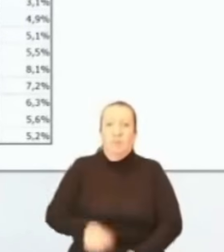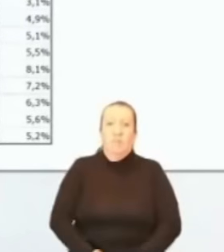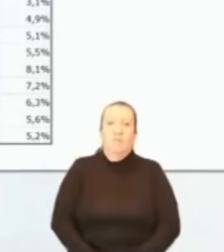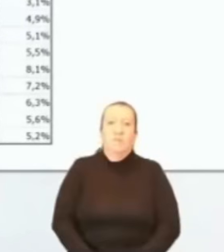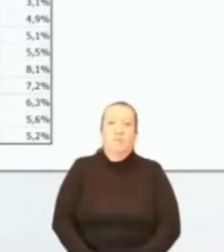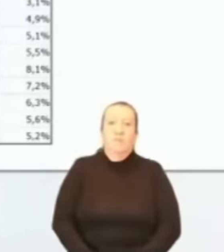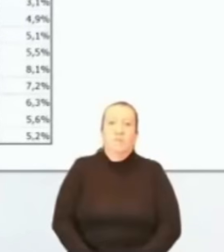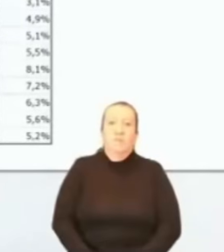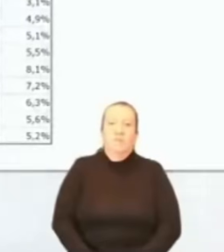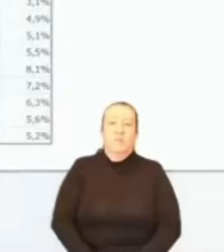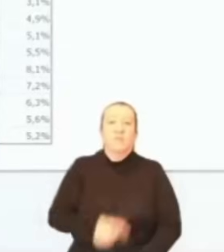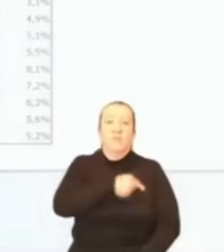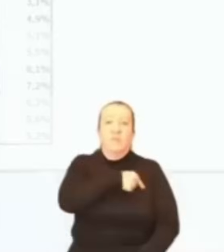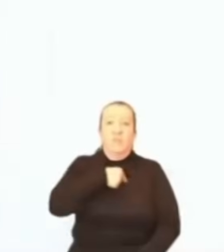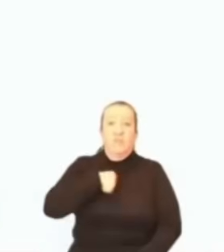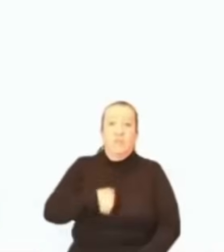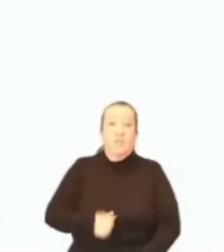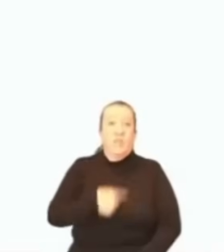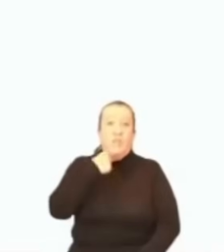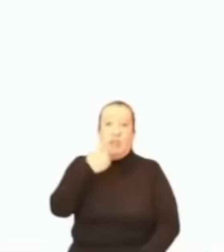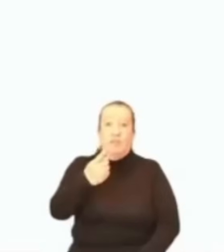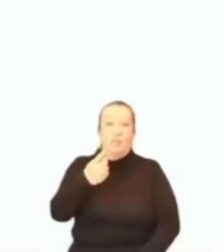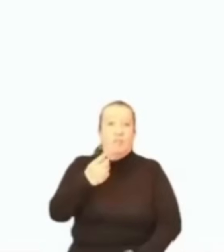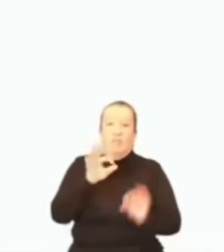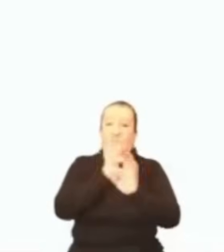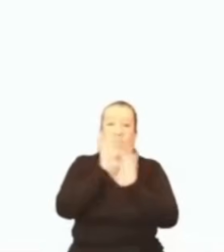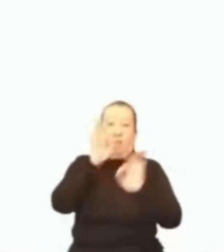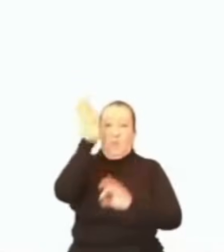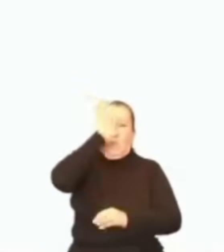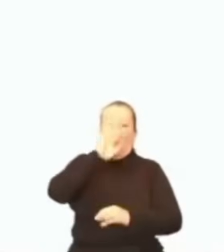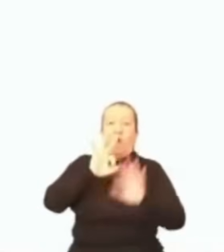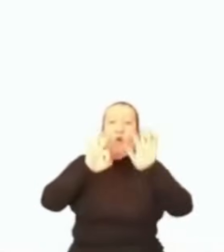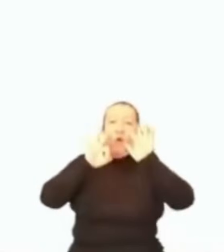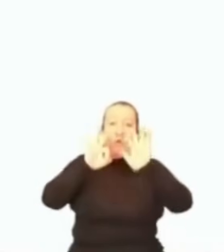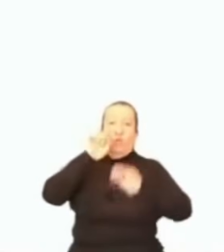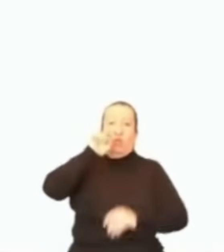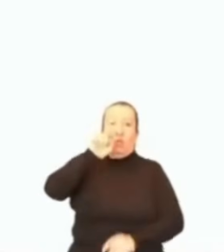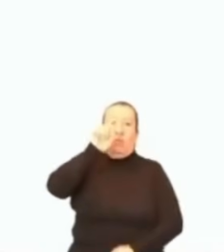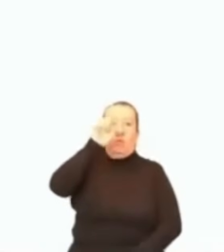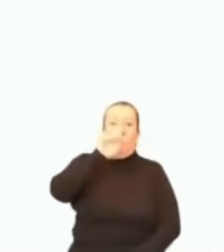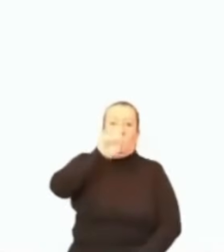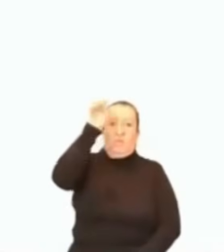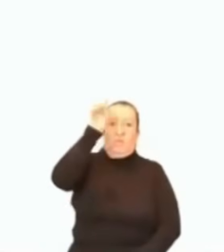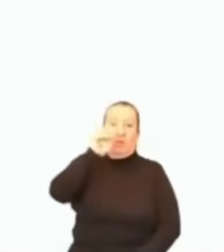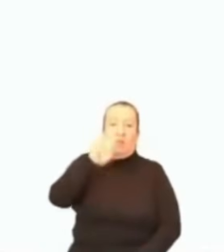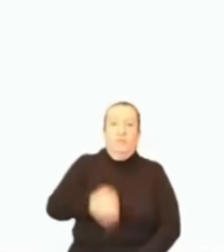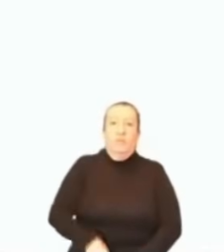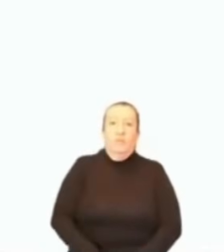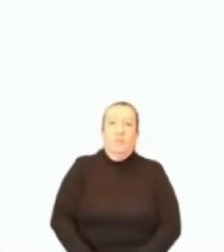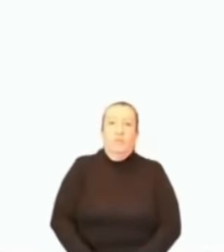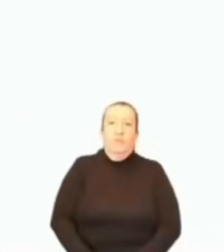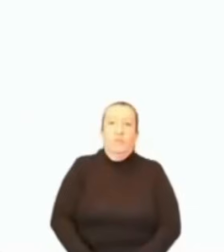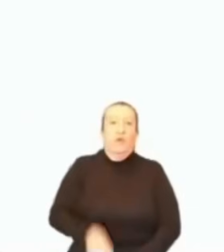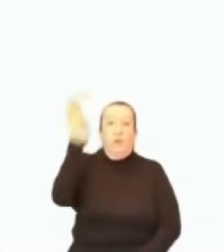la deuda china, ¿no? La deuda china estuvo, nunca pasó del